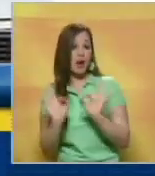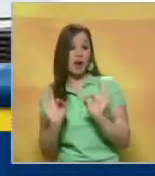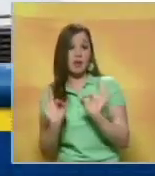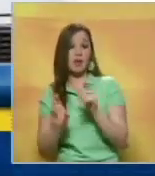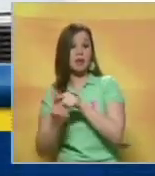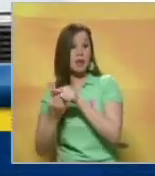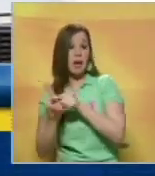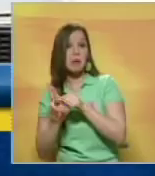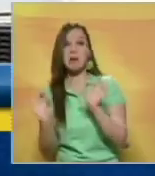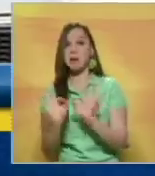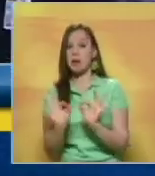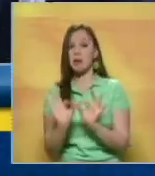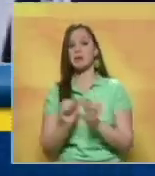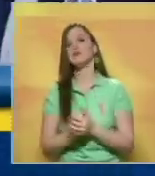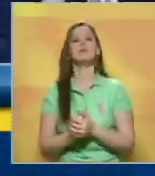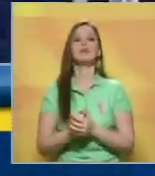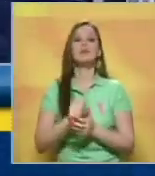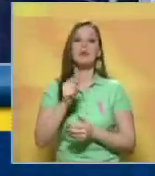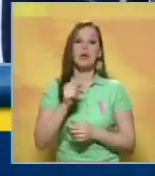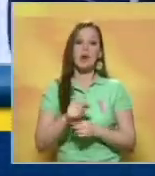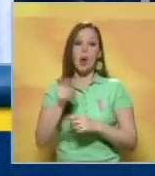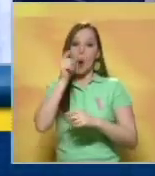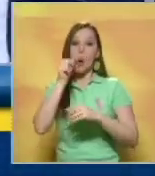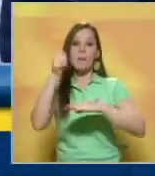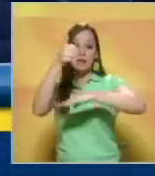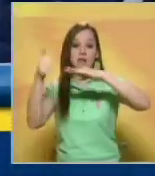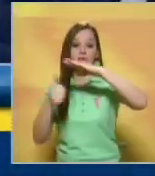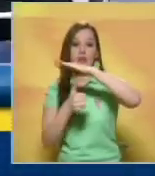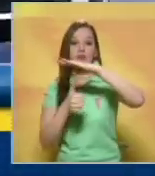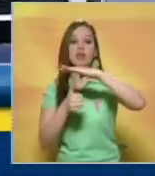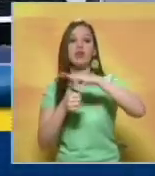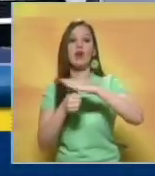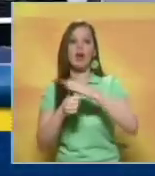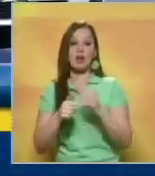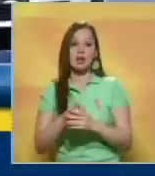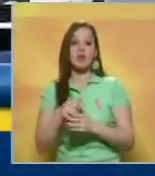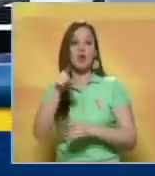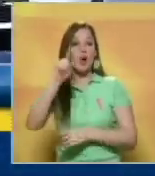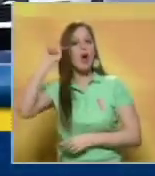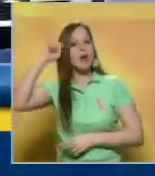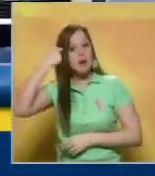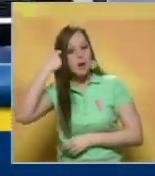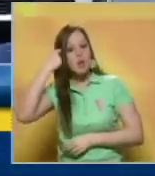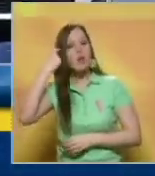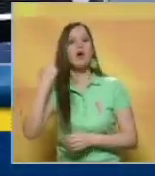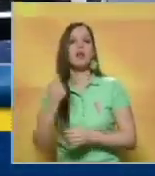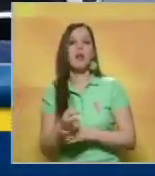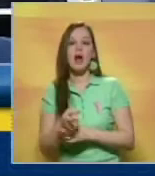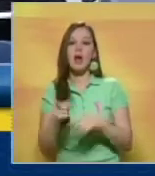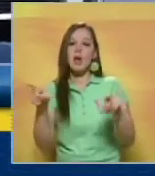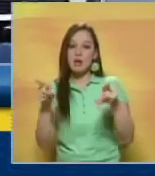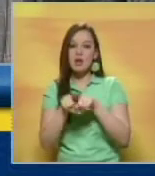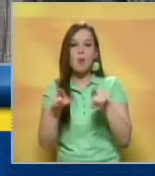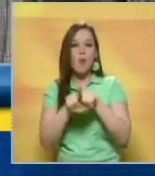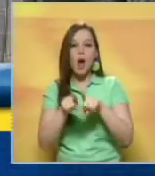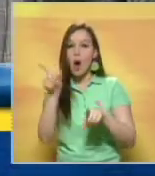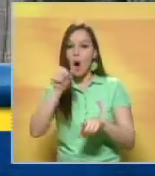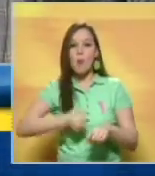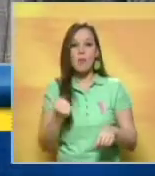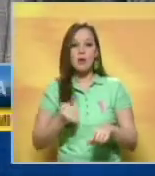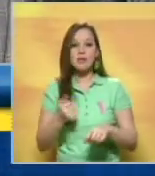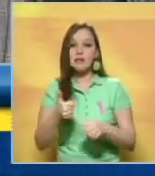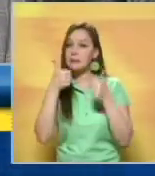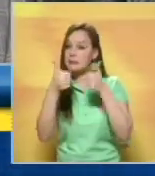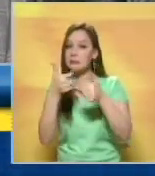arma de reglamento. Douglas Rico, subdirector de la Policía Científica, lo recuerda como un funcionario ejemplar. No hay